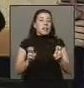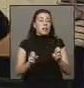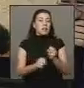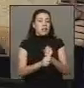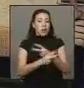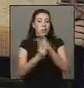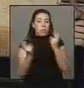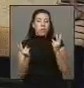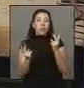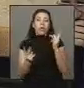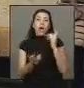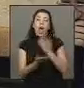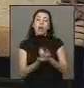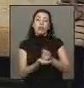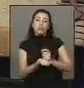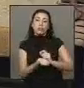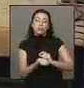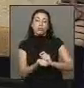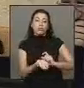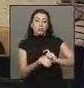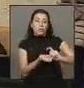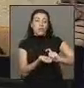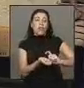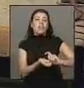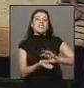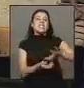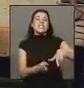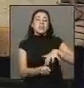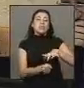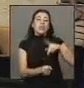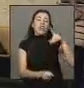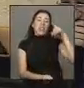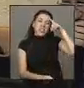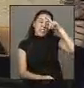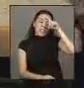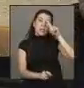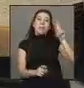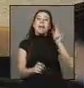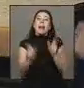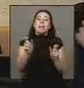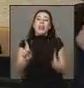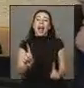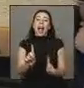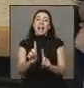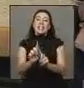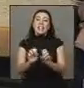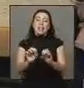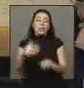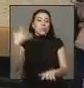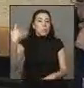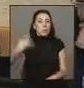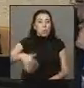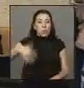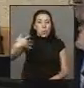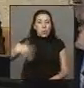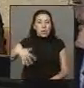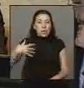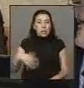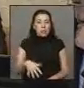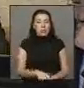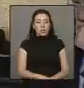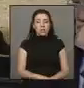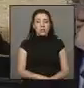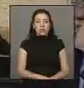se crea una asignación de condiciones difíciles para los asistentes de la educación, que es muy importante.